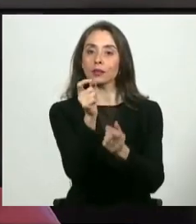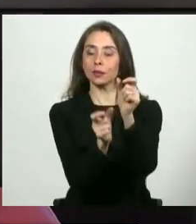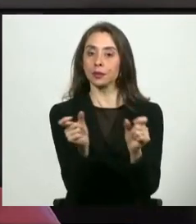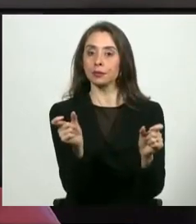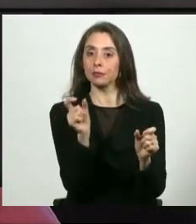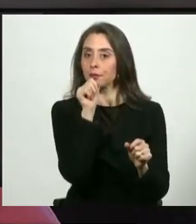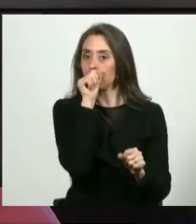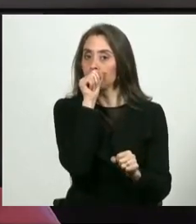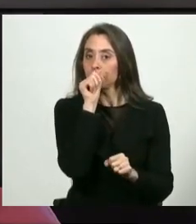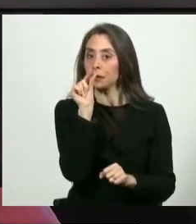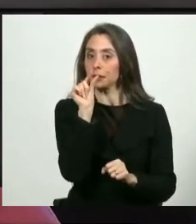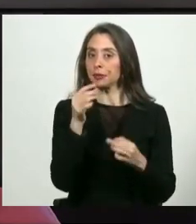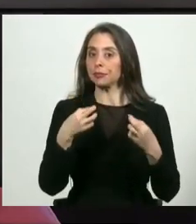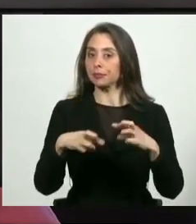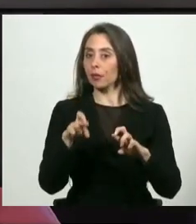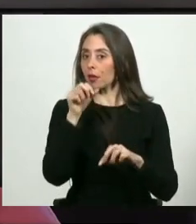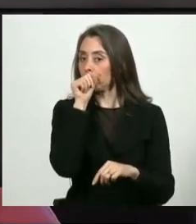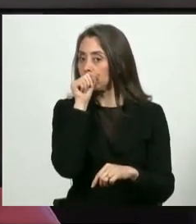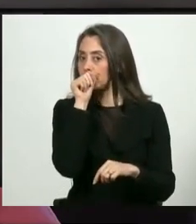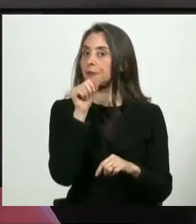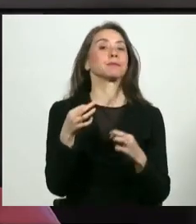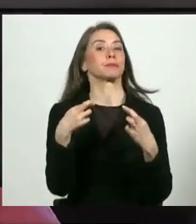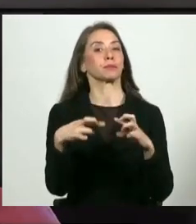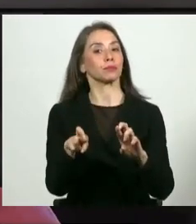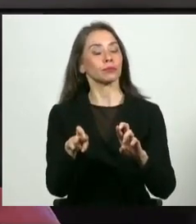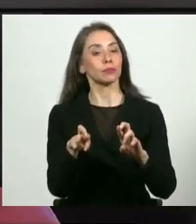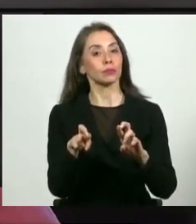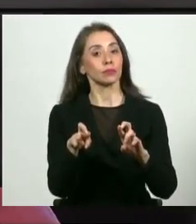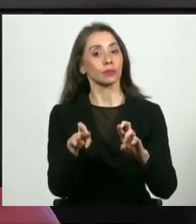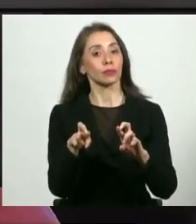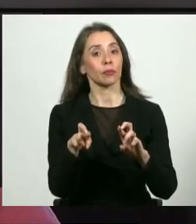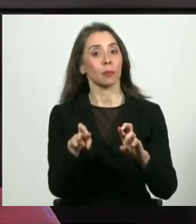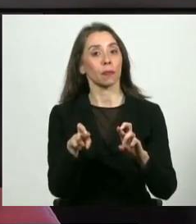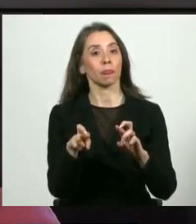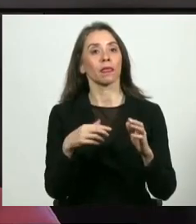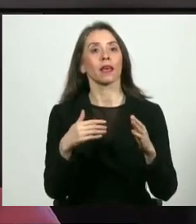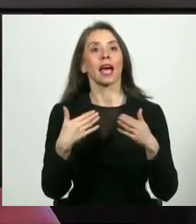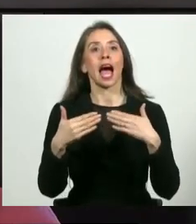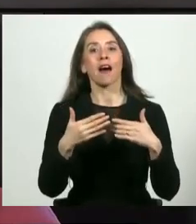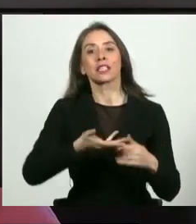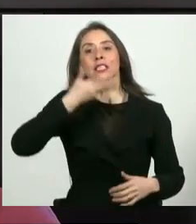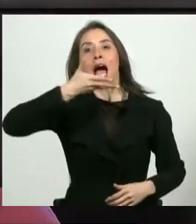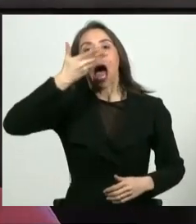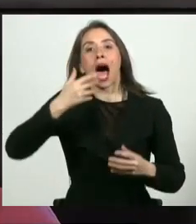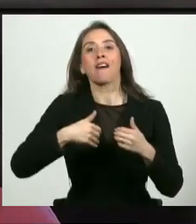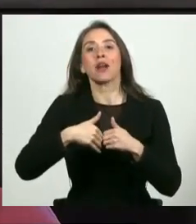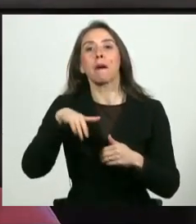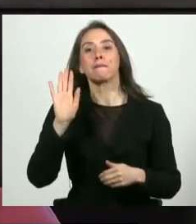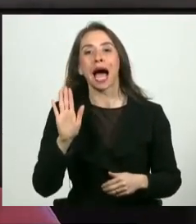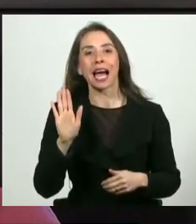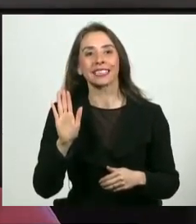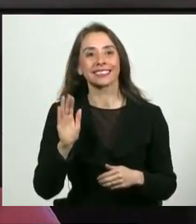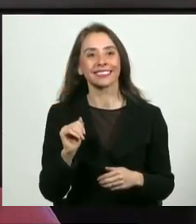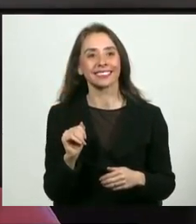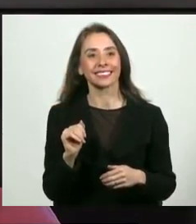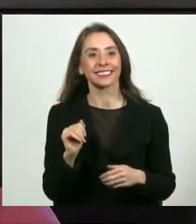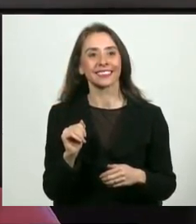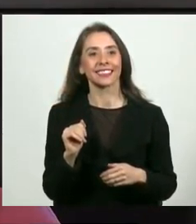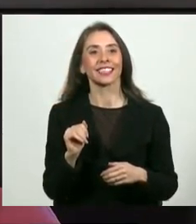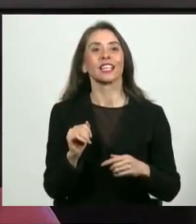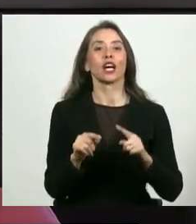como tienen tan pocas oportunidades de decir, que normalmente hablan más de lo debido, con lo cual